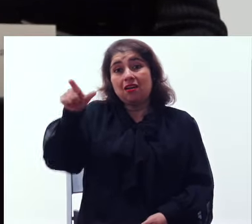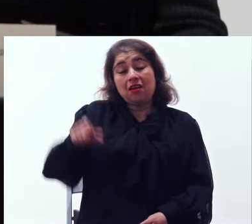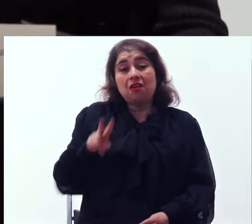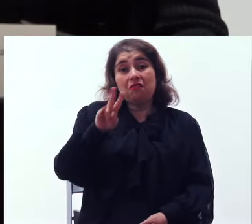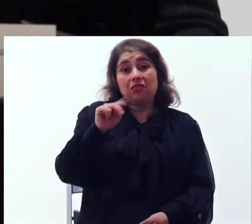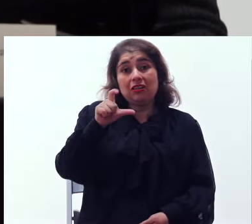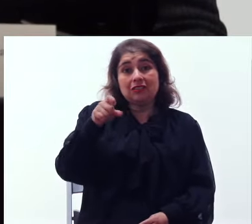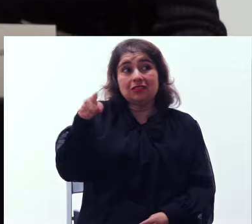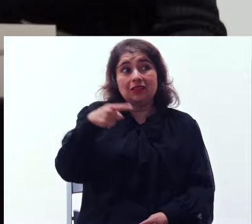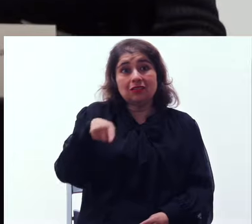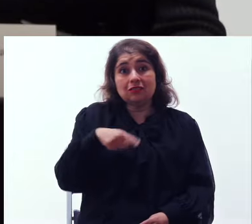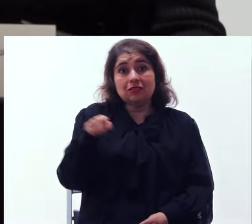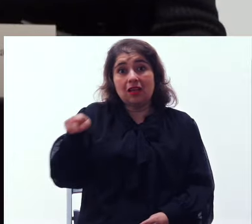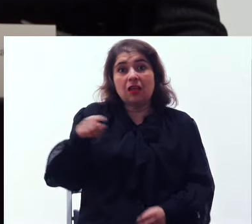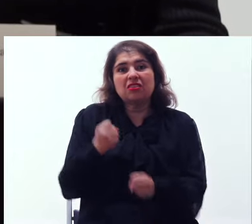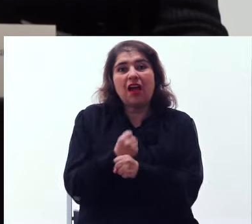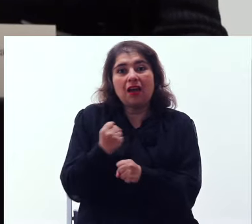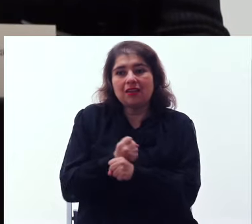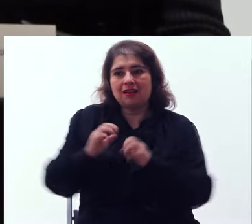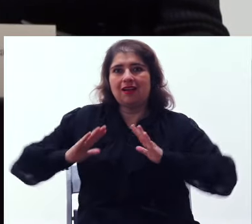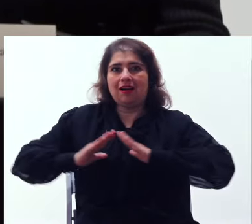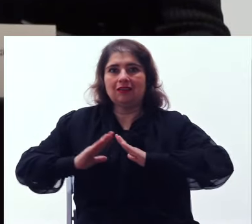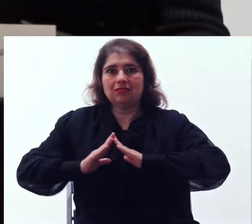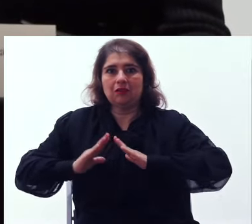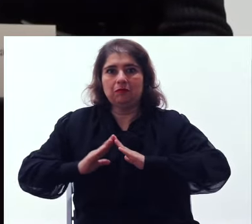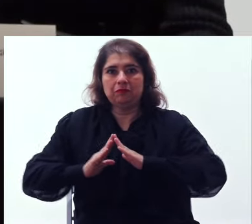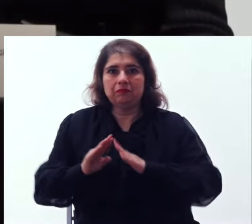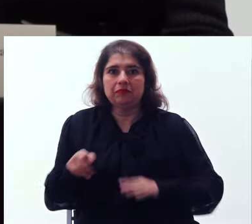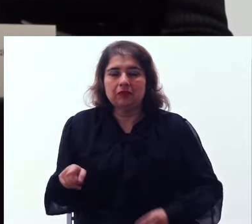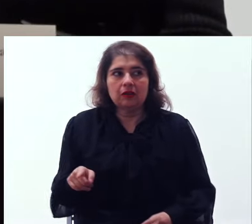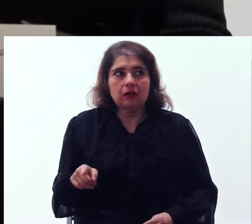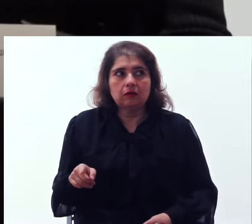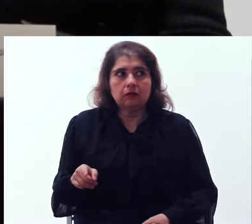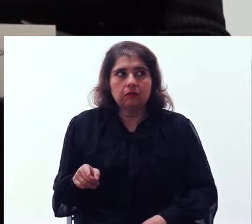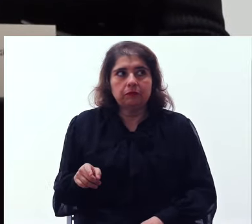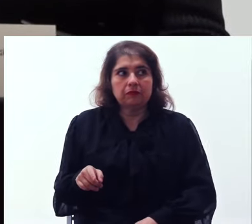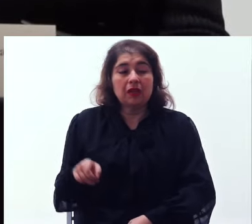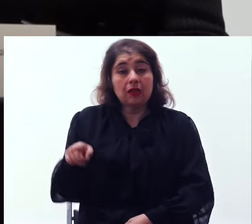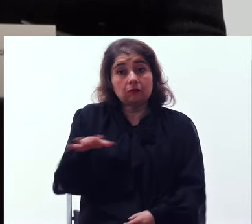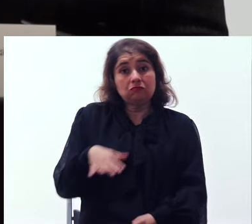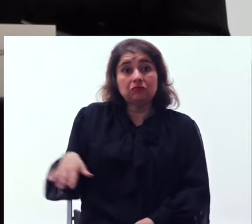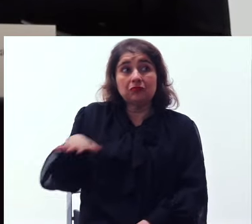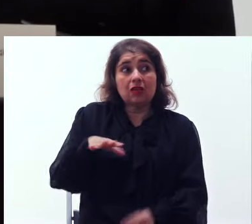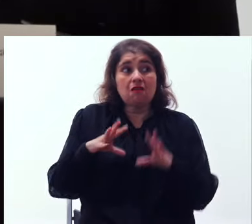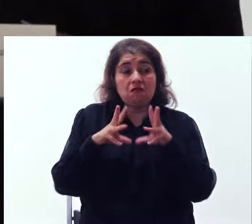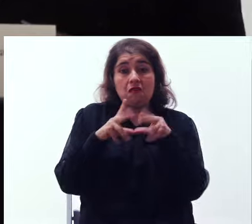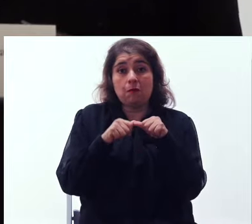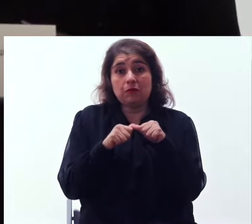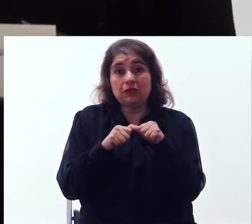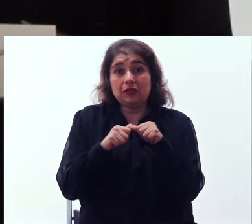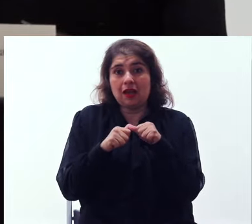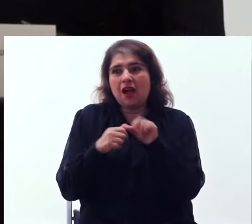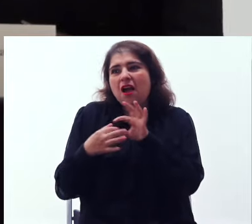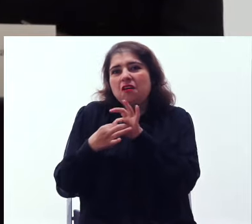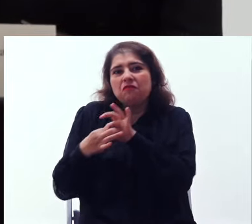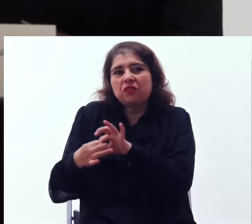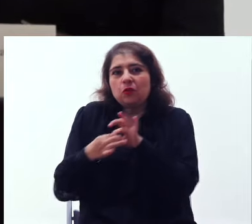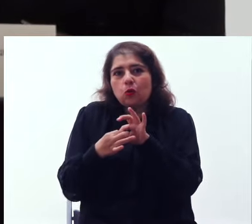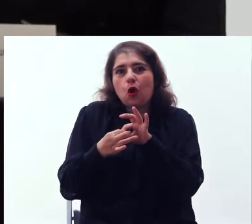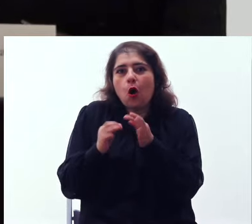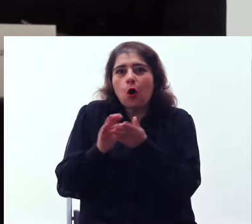Eduardo Vilches sobre lo que pasaba también en el taller de su casa, al calor, ¿no es cierto?, de este seno familiar,